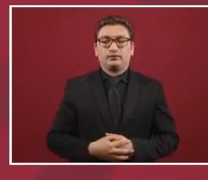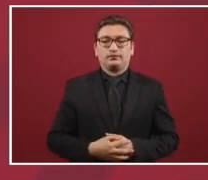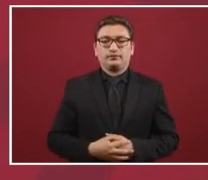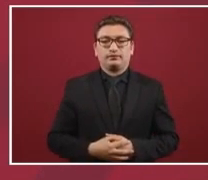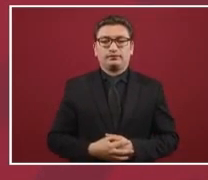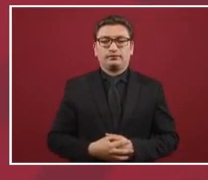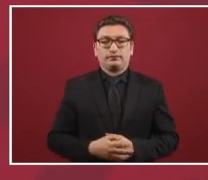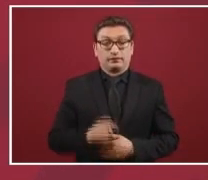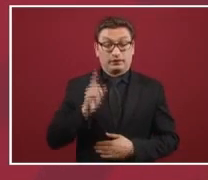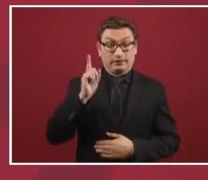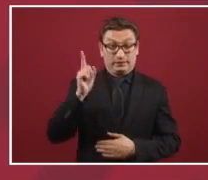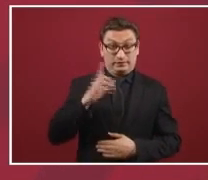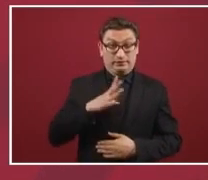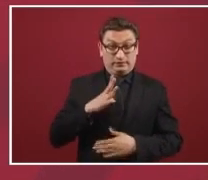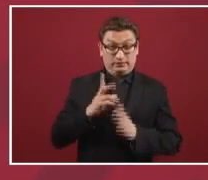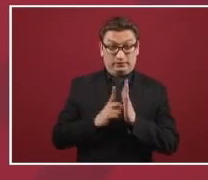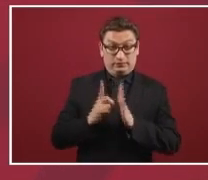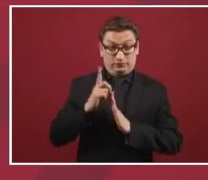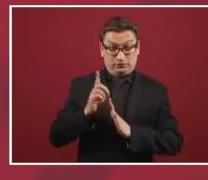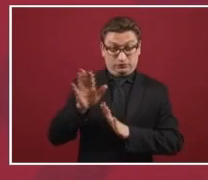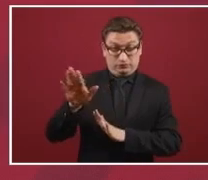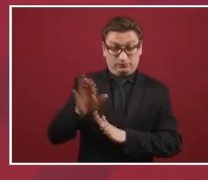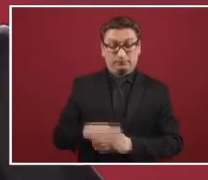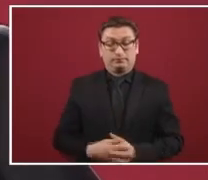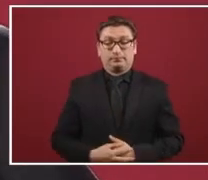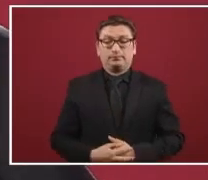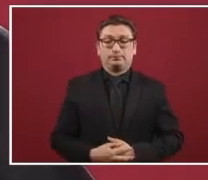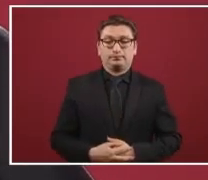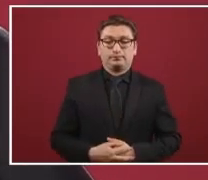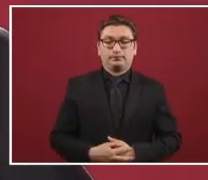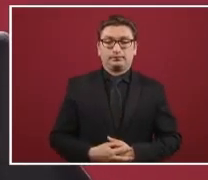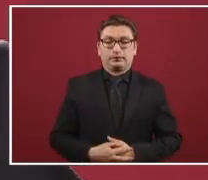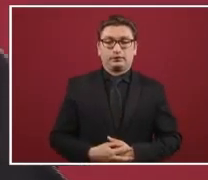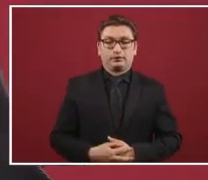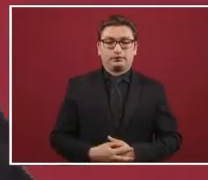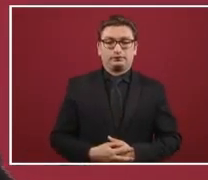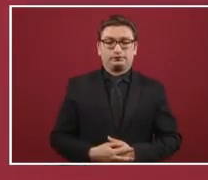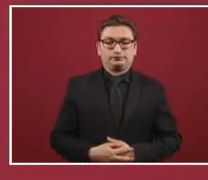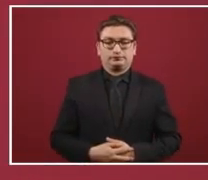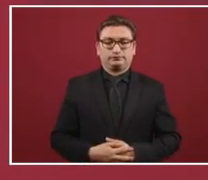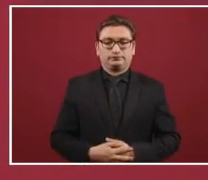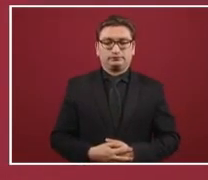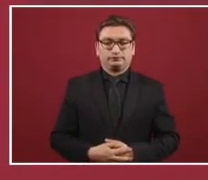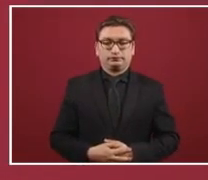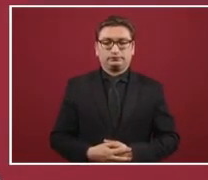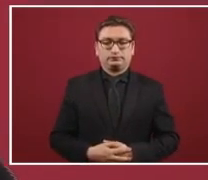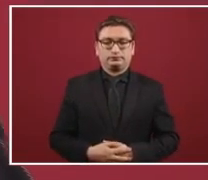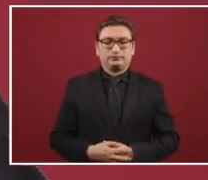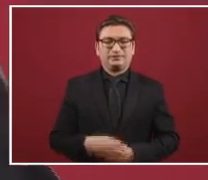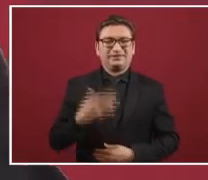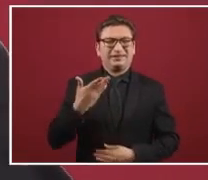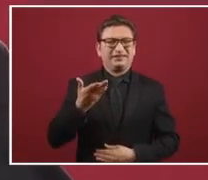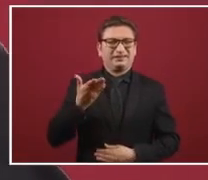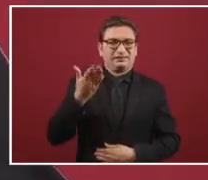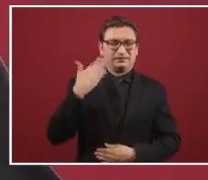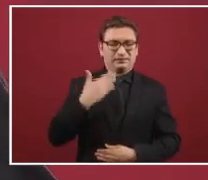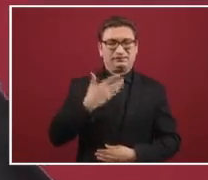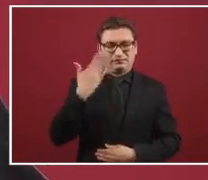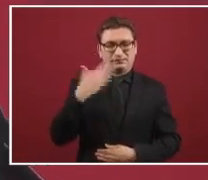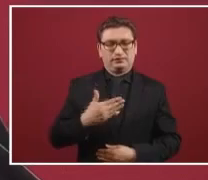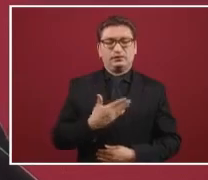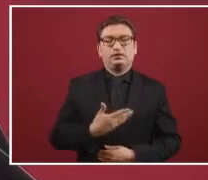departamento que existe desde el gobierno del presidente